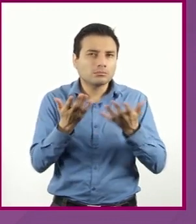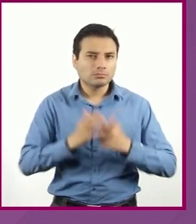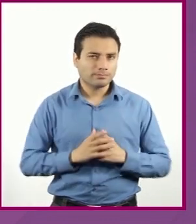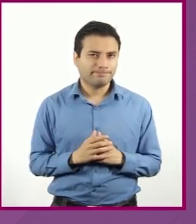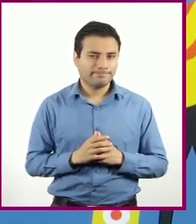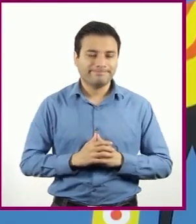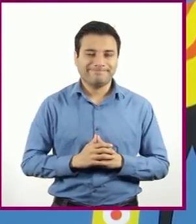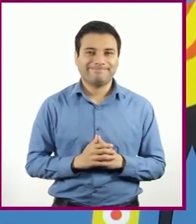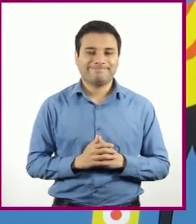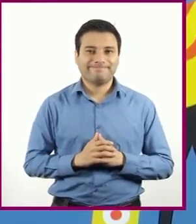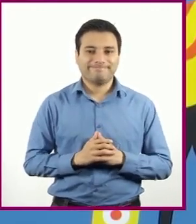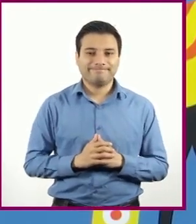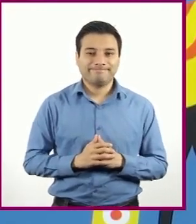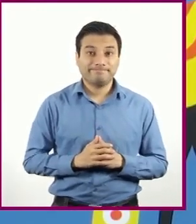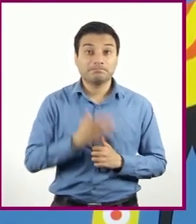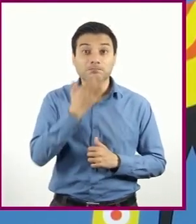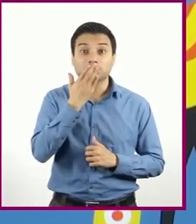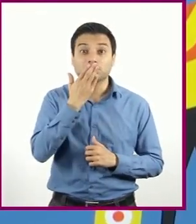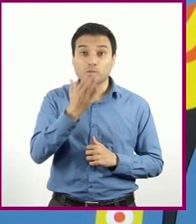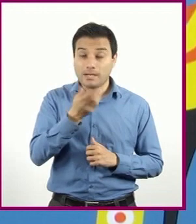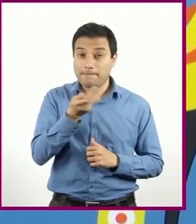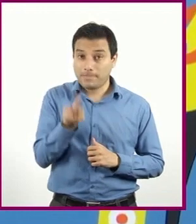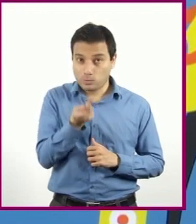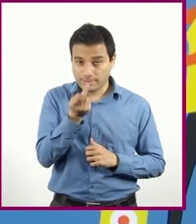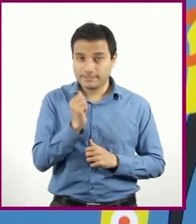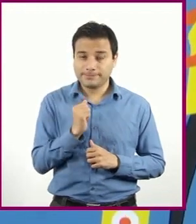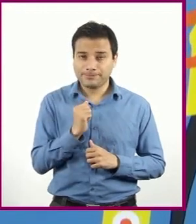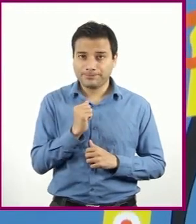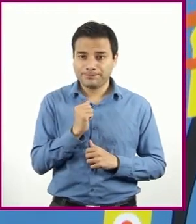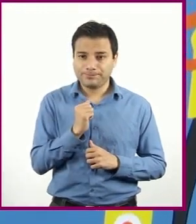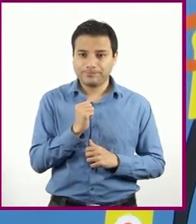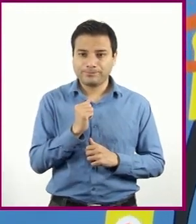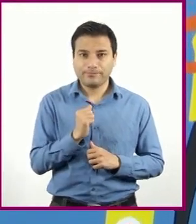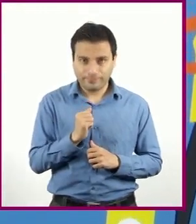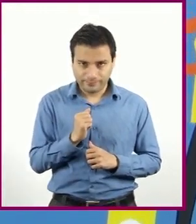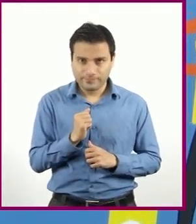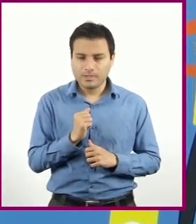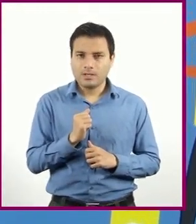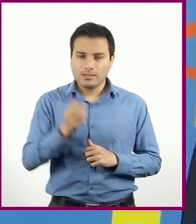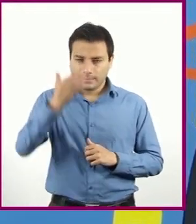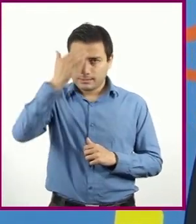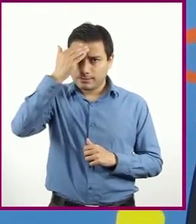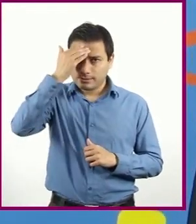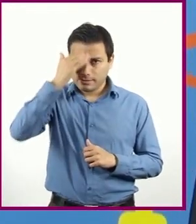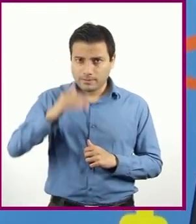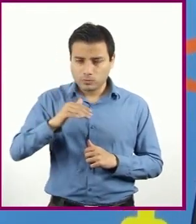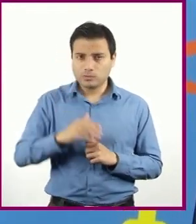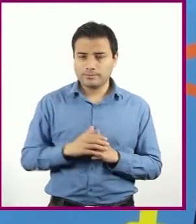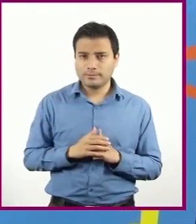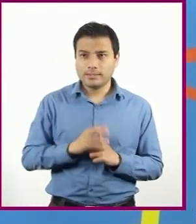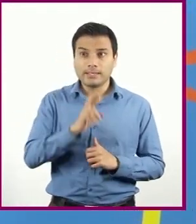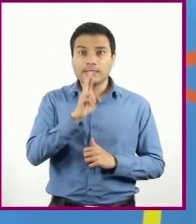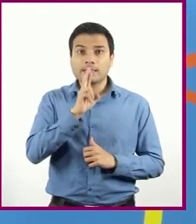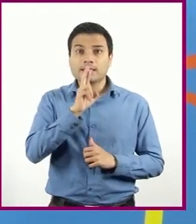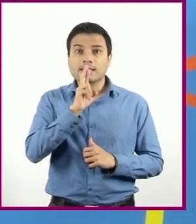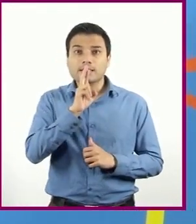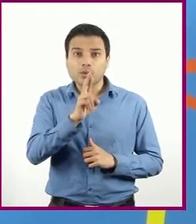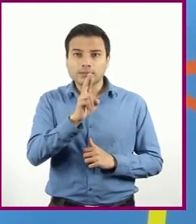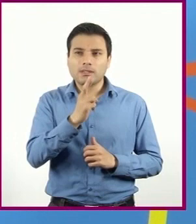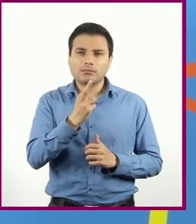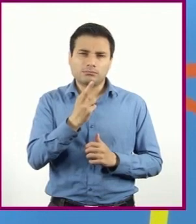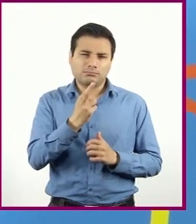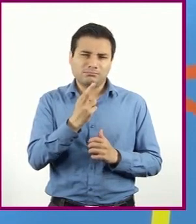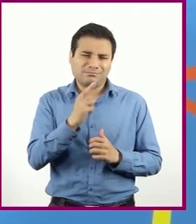problemas? Muy buenas preguntas, Gil. Sin embargo, sabemos que su respuesta puede ser relativamente